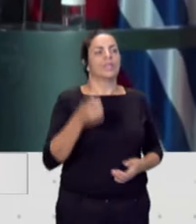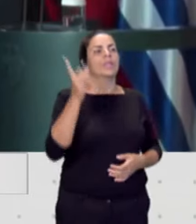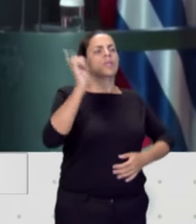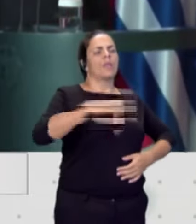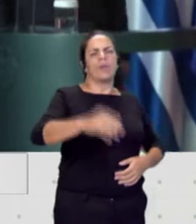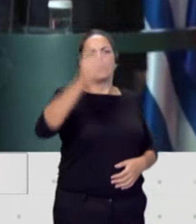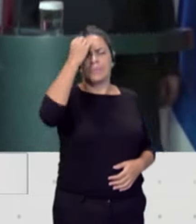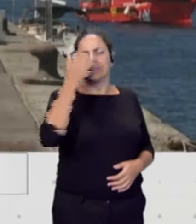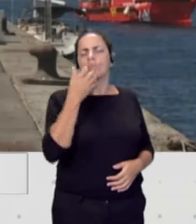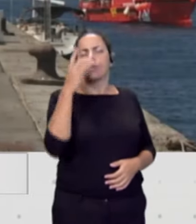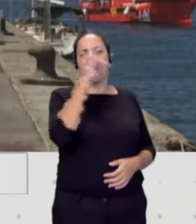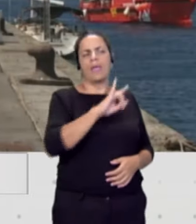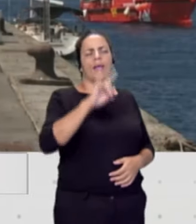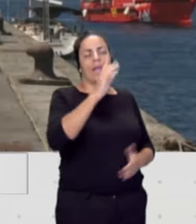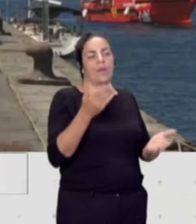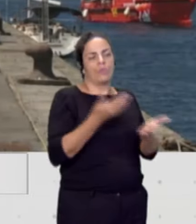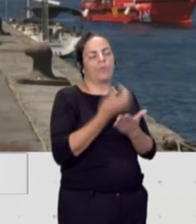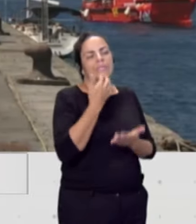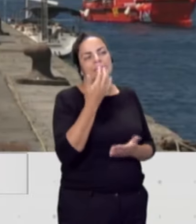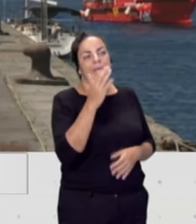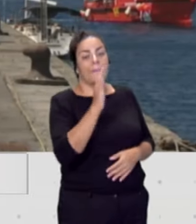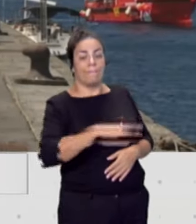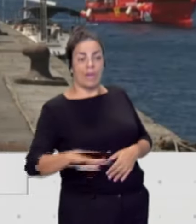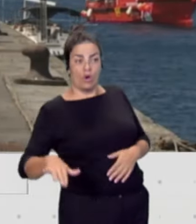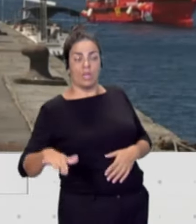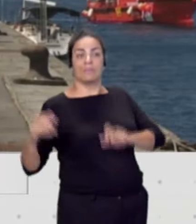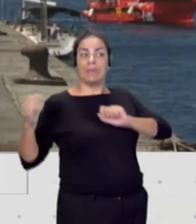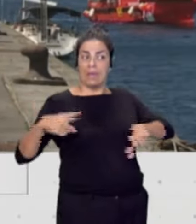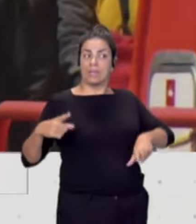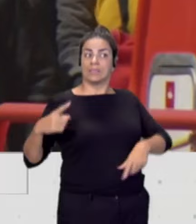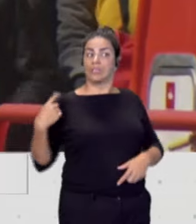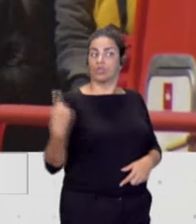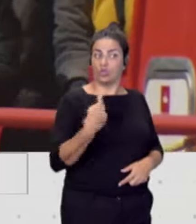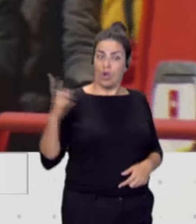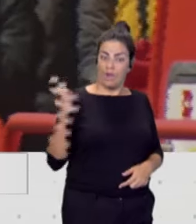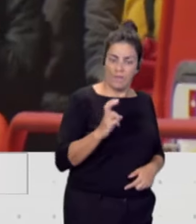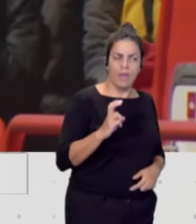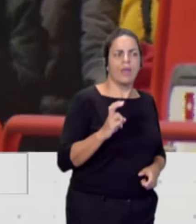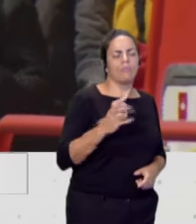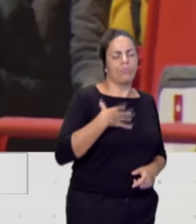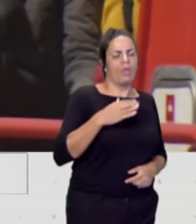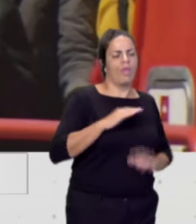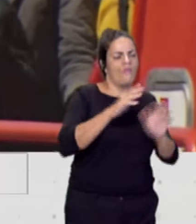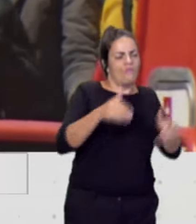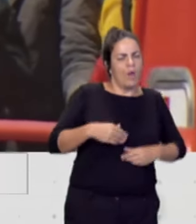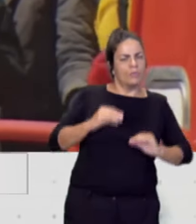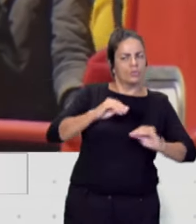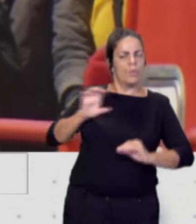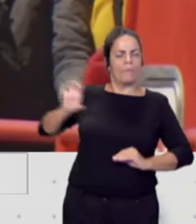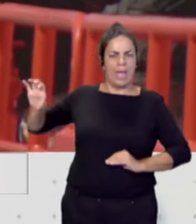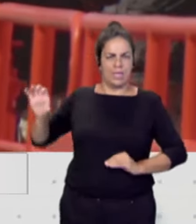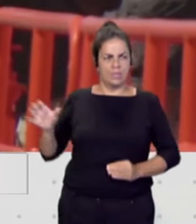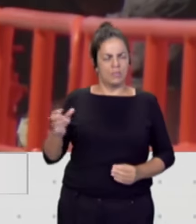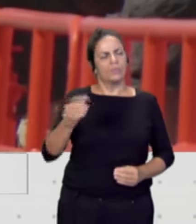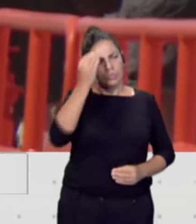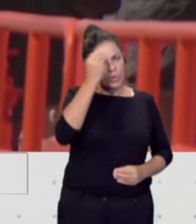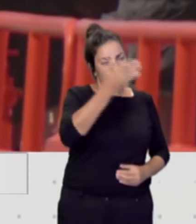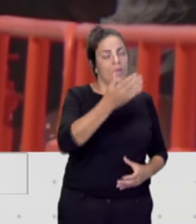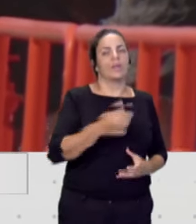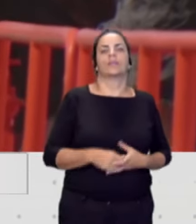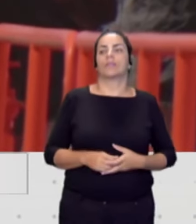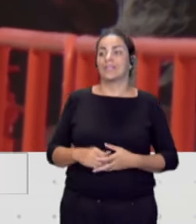el caso de los menores migrantes que llegan solos, pues vuelvan a sus países de origen? Si fuera posible localizar